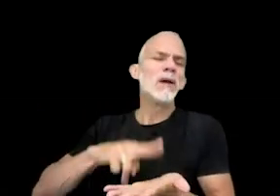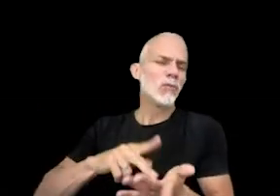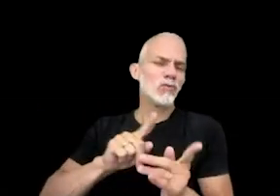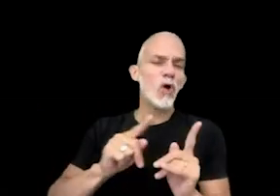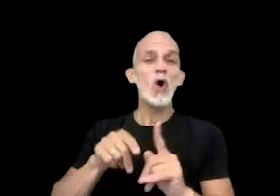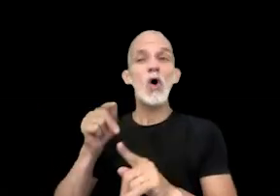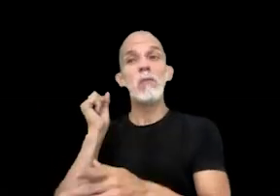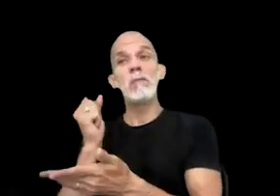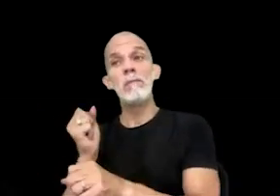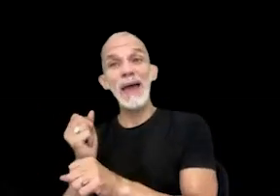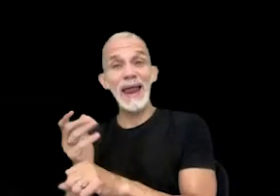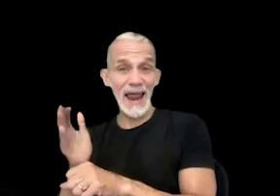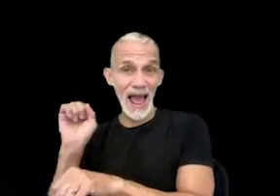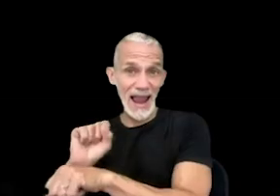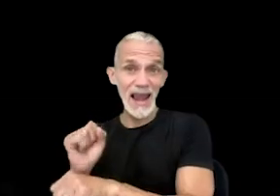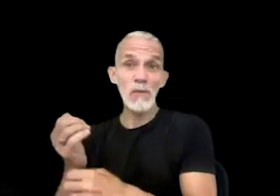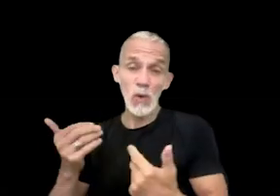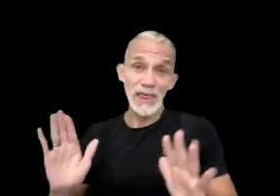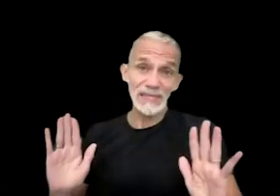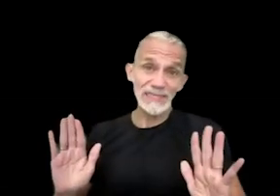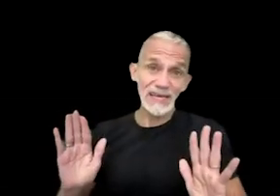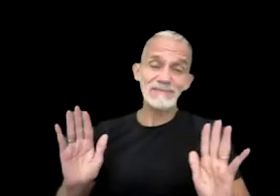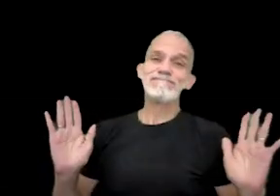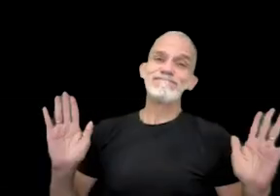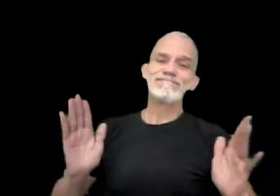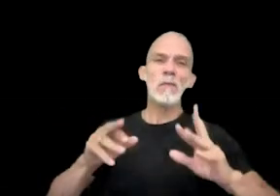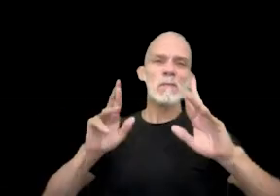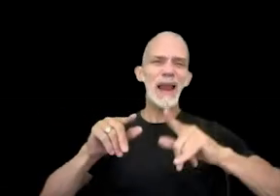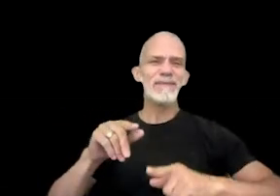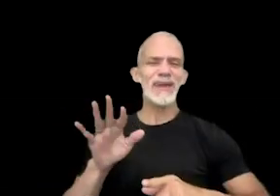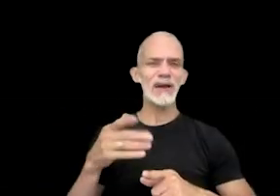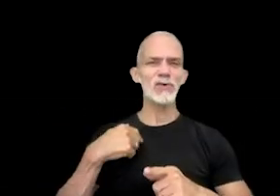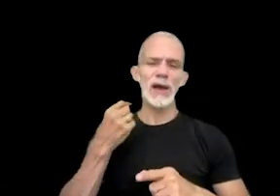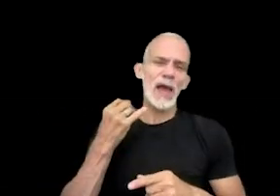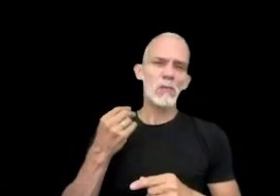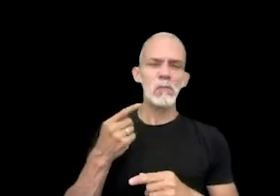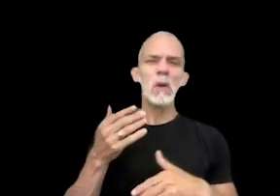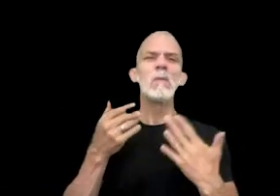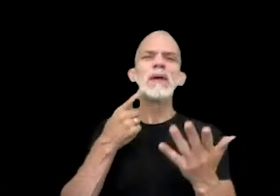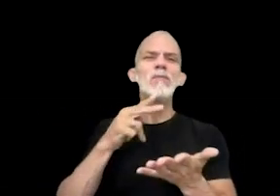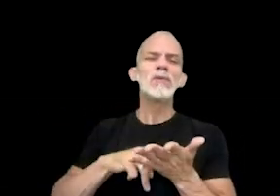marco penal. También es parte de la planificación fiscal del contribuyente.